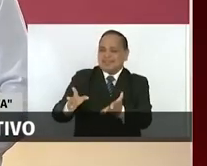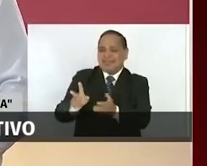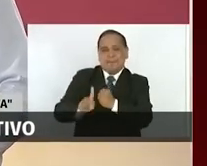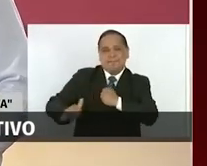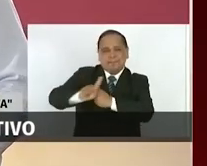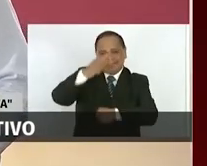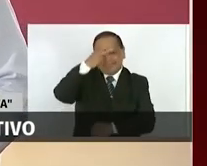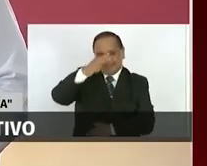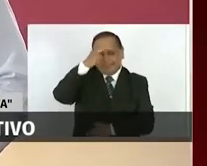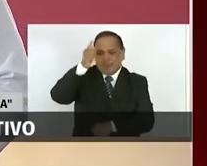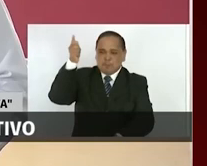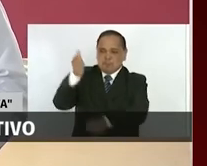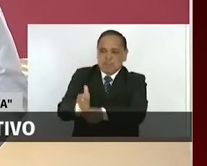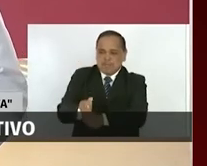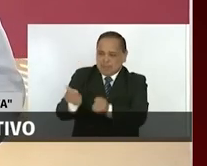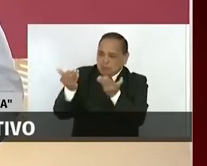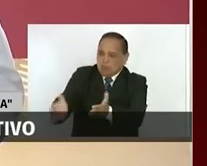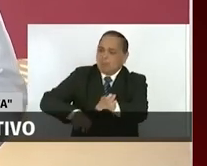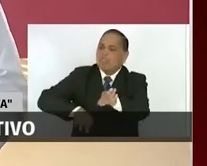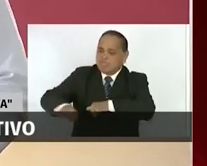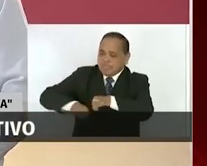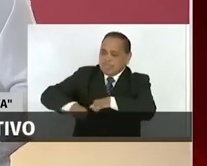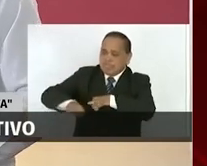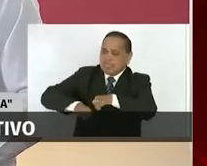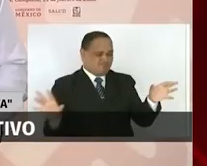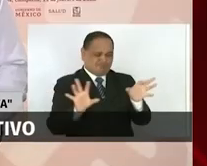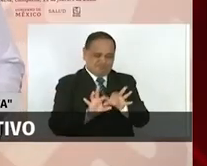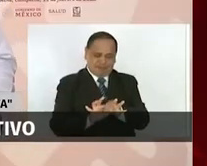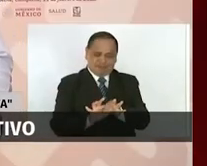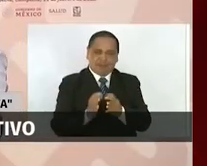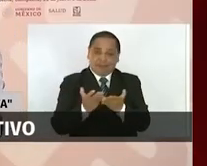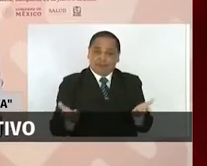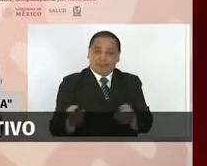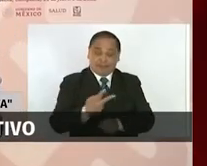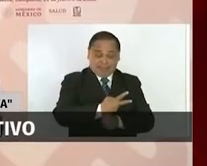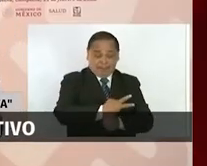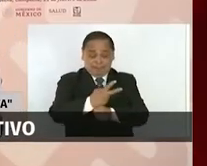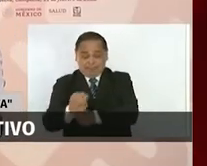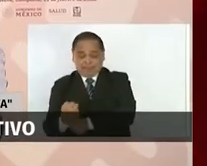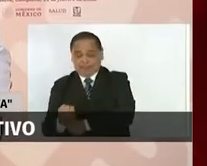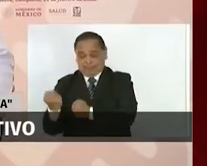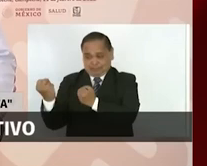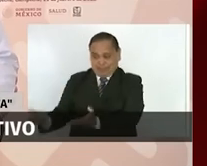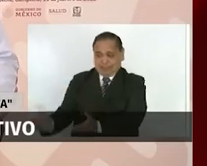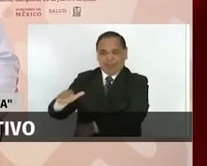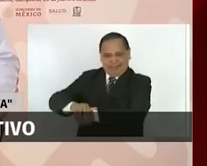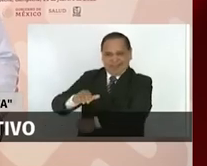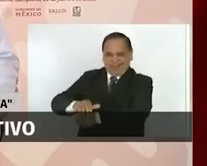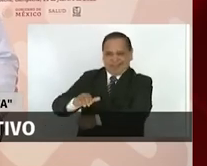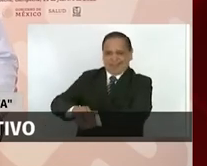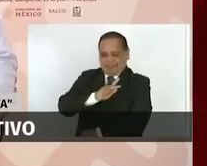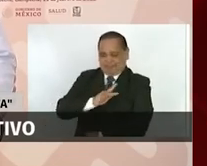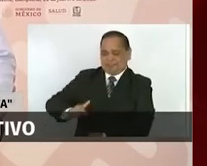historia me hace ser prudente siempre y decir que para hacer un análisis hay que esperar